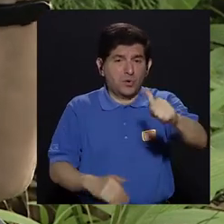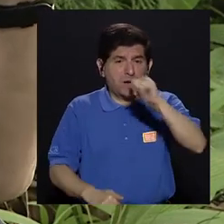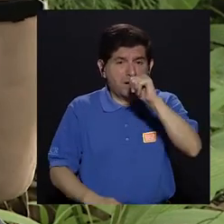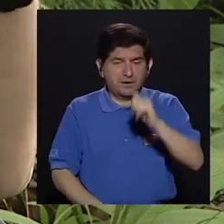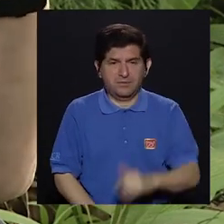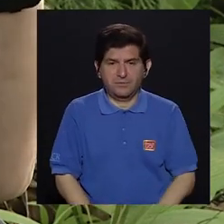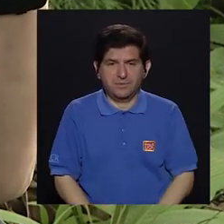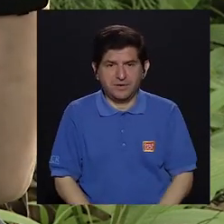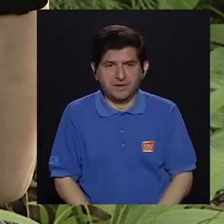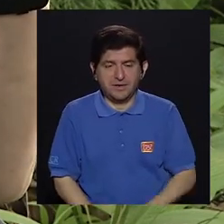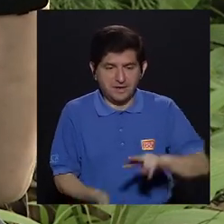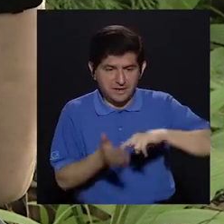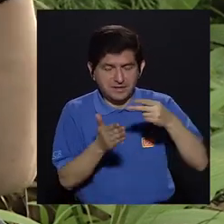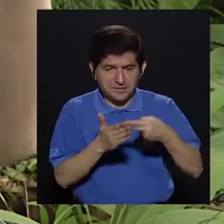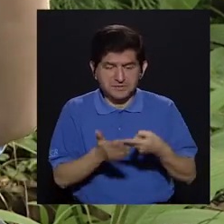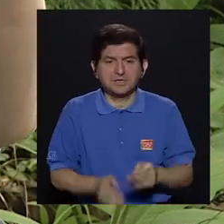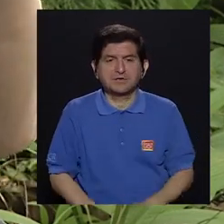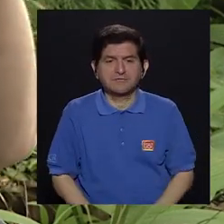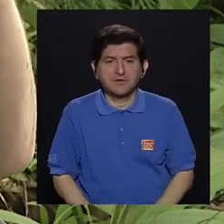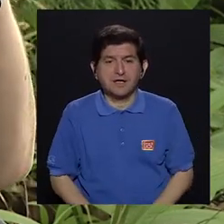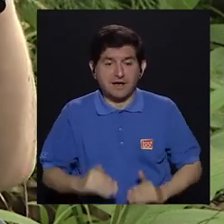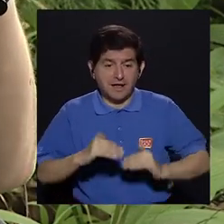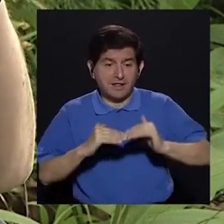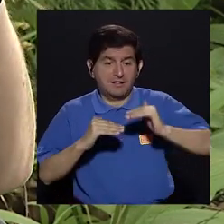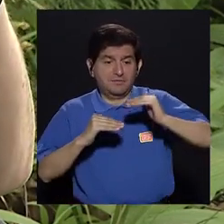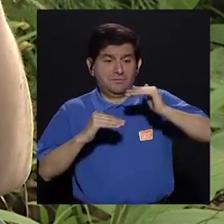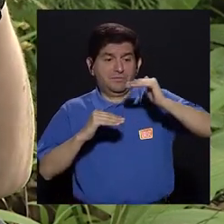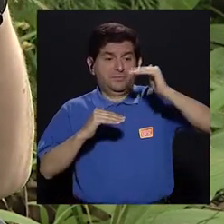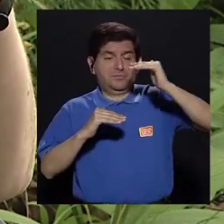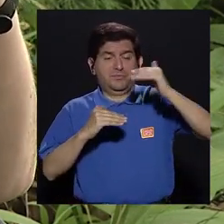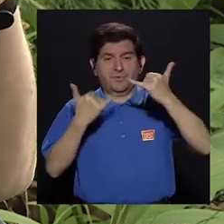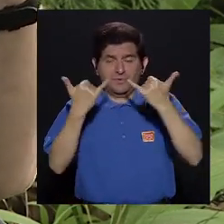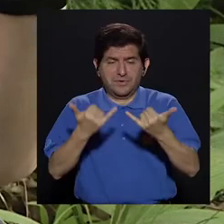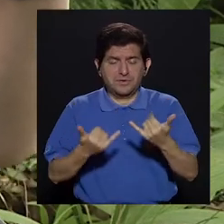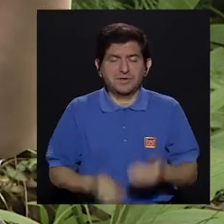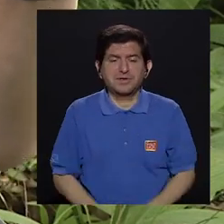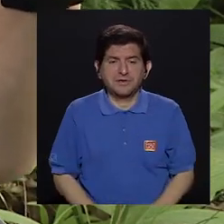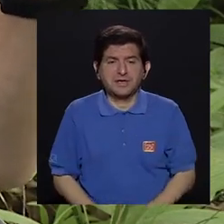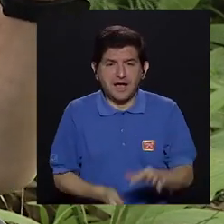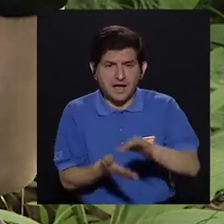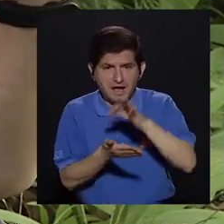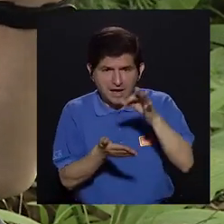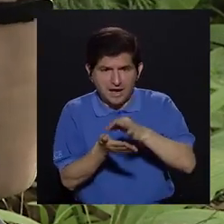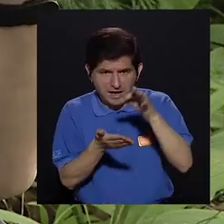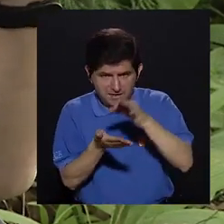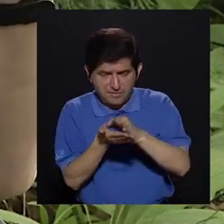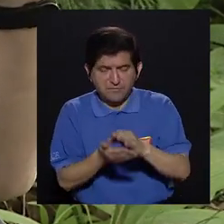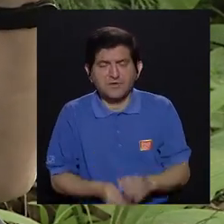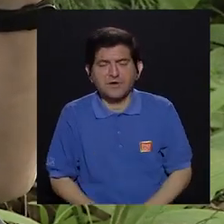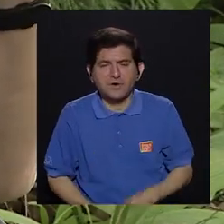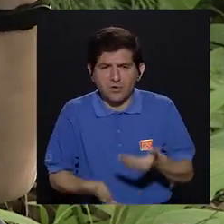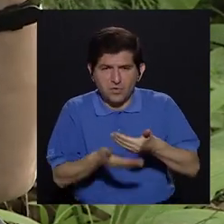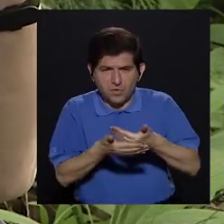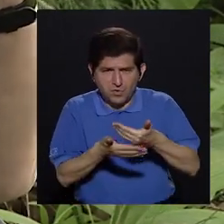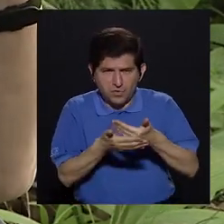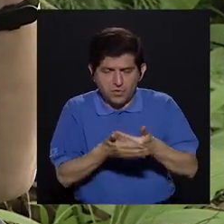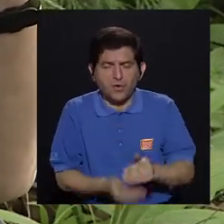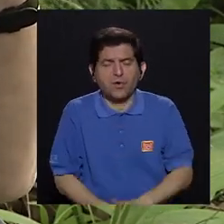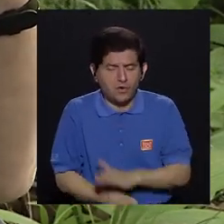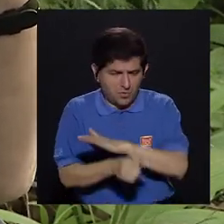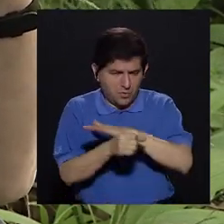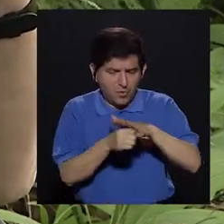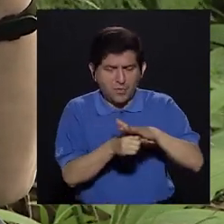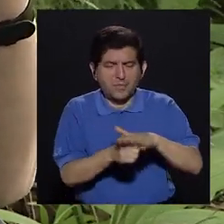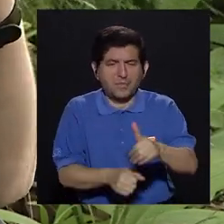decir, que quede arriba, después de ya el frijol remojado, que quede arriba un tanto